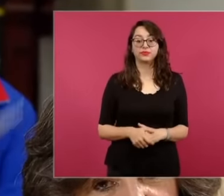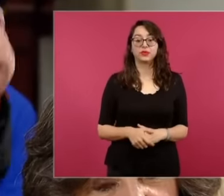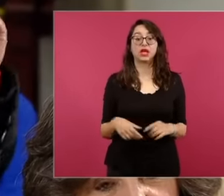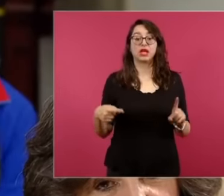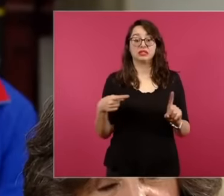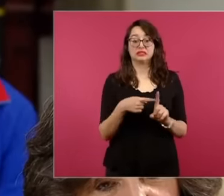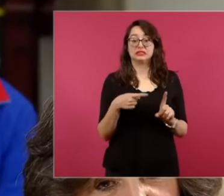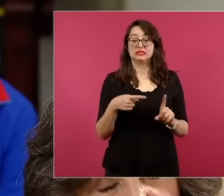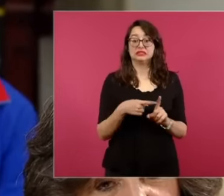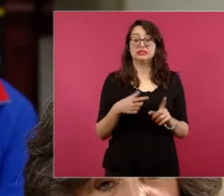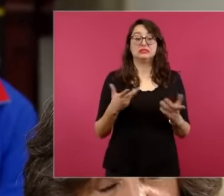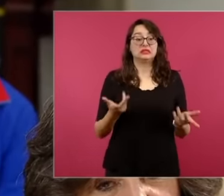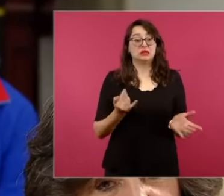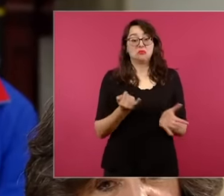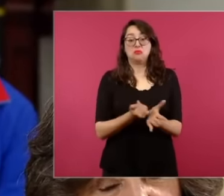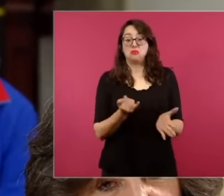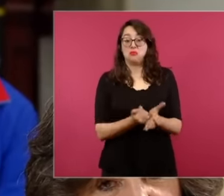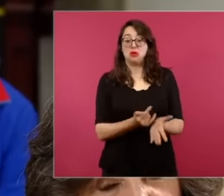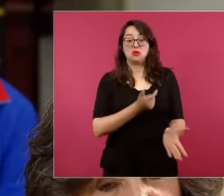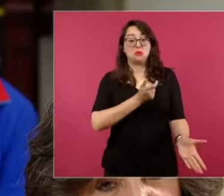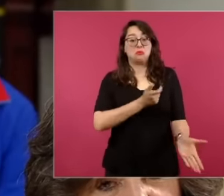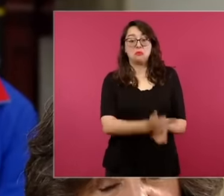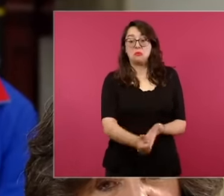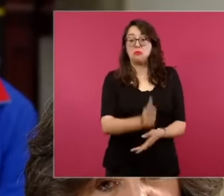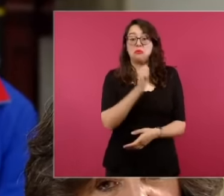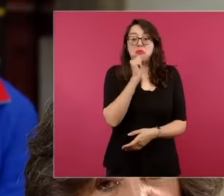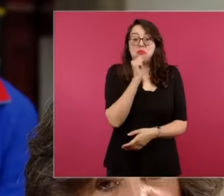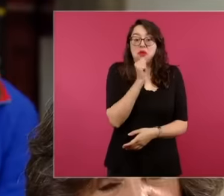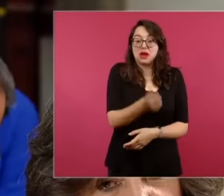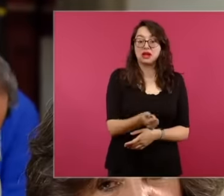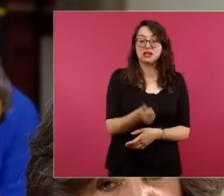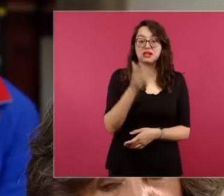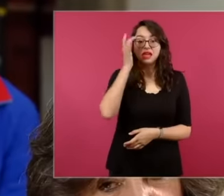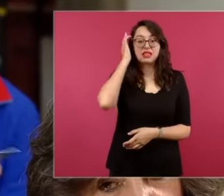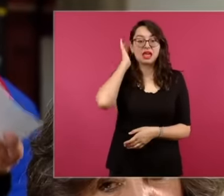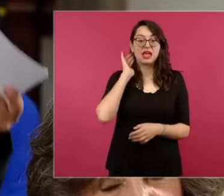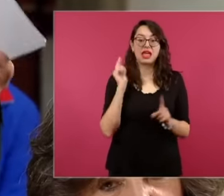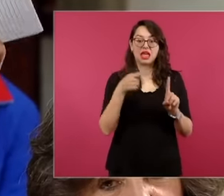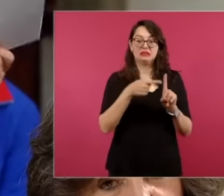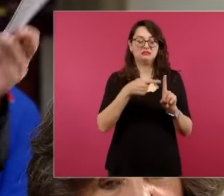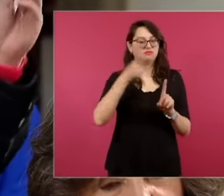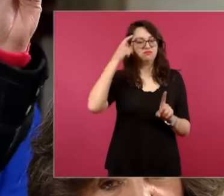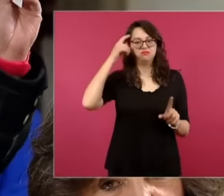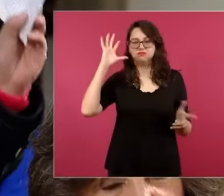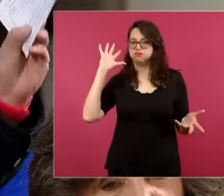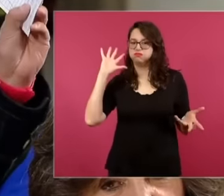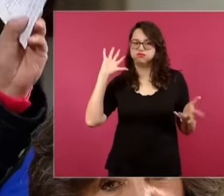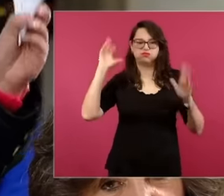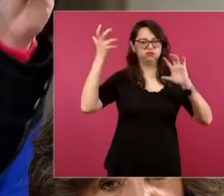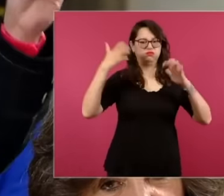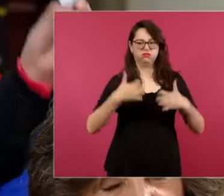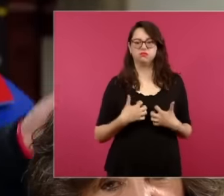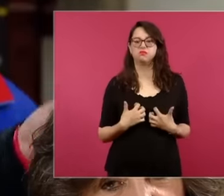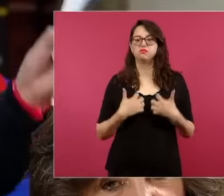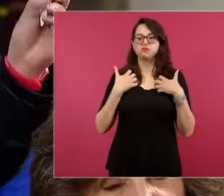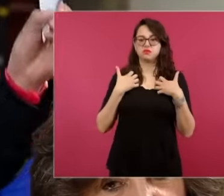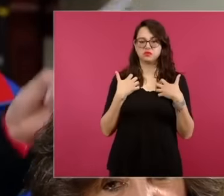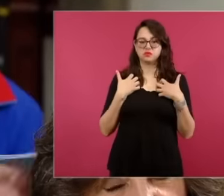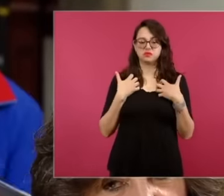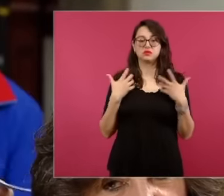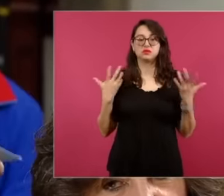clara, por no pagar impuestos, que eso es una de las cosas que francamente lo han desquiciado al señor. Esto y la